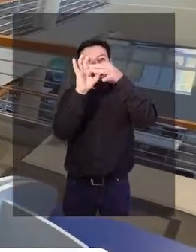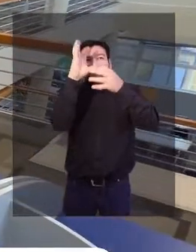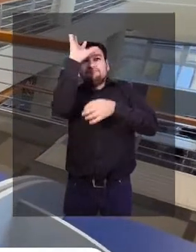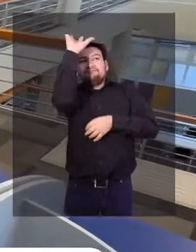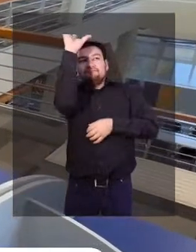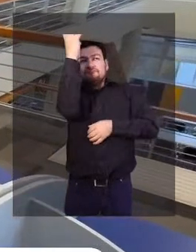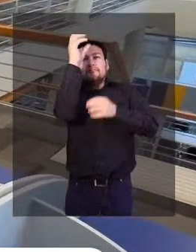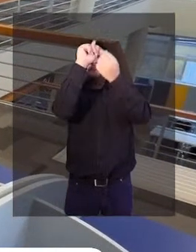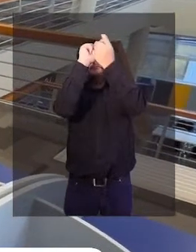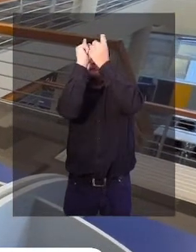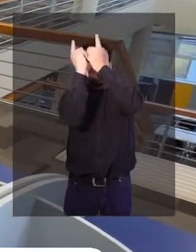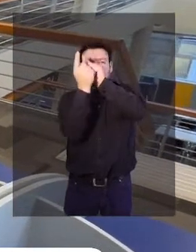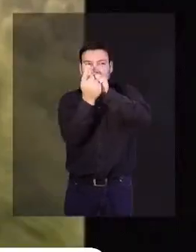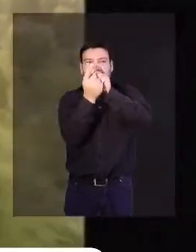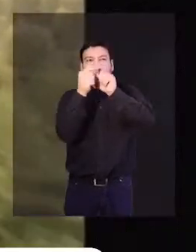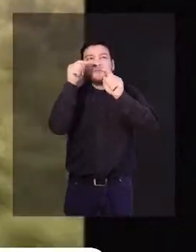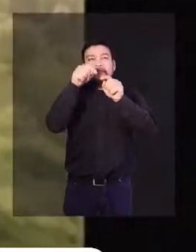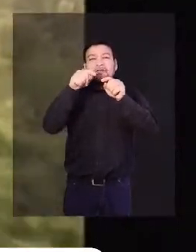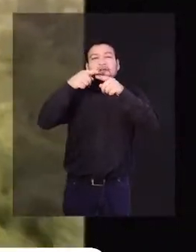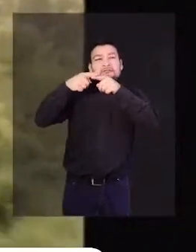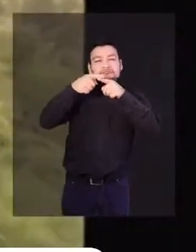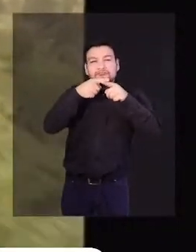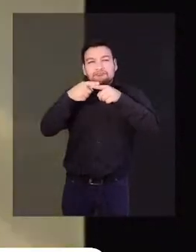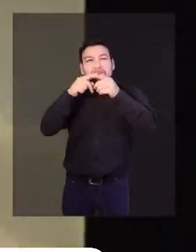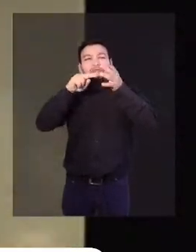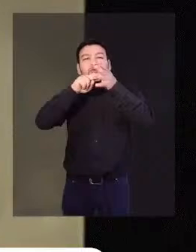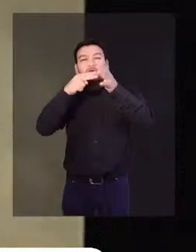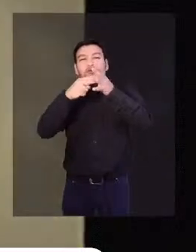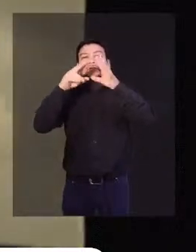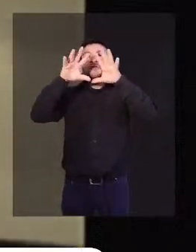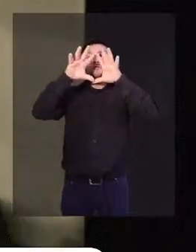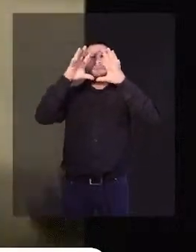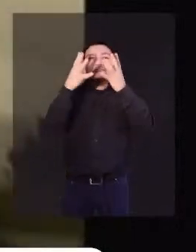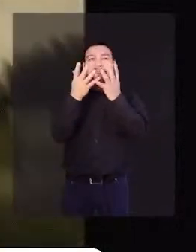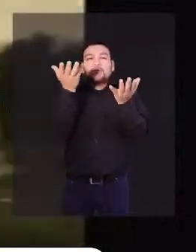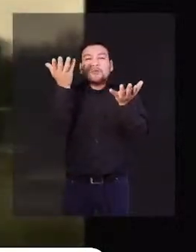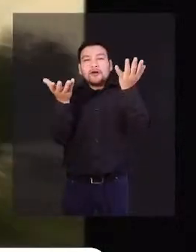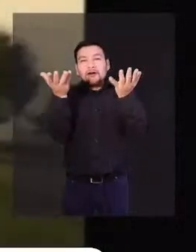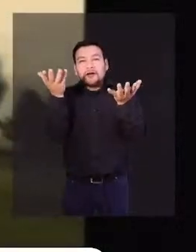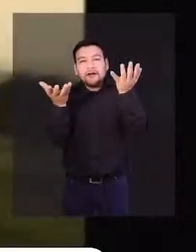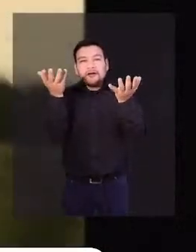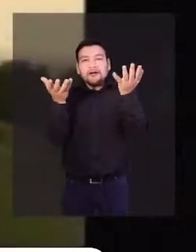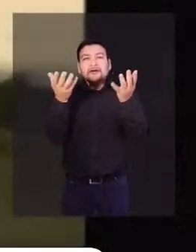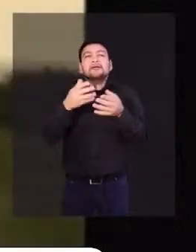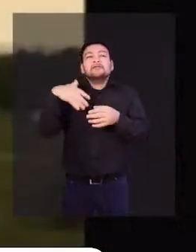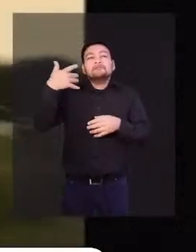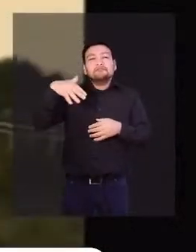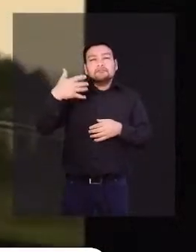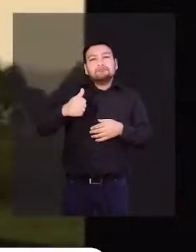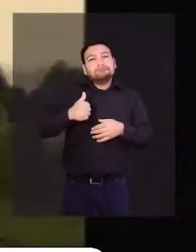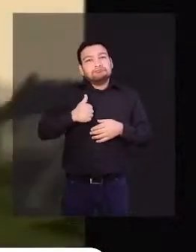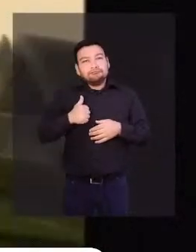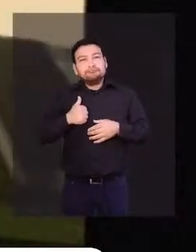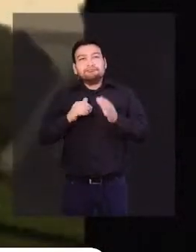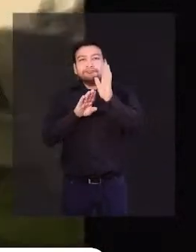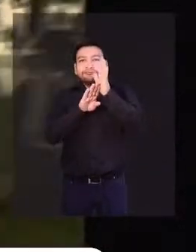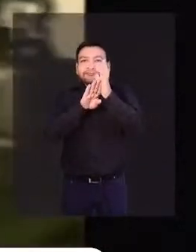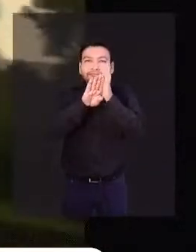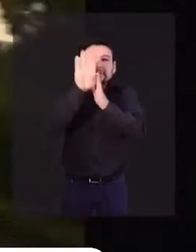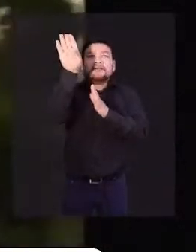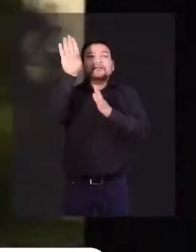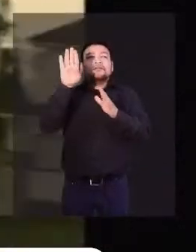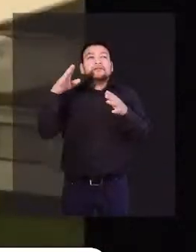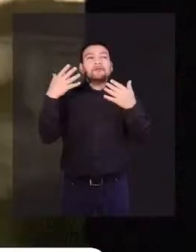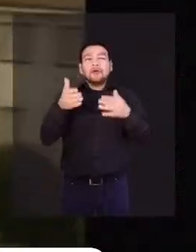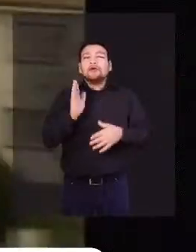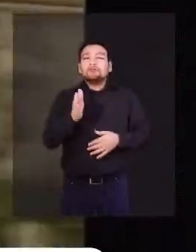exponencial. Nuestra historia se remonta a 1989, cuando la Universidad Austral de Chile abrió sus